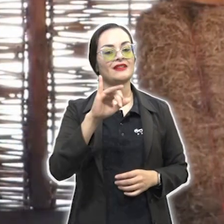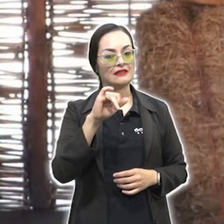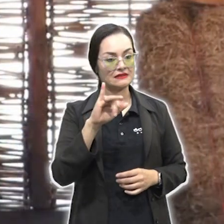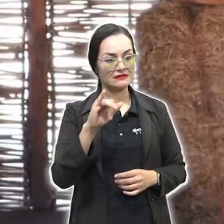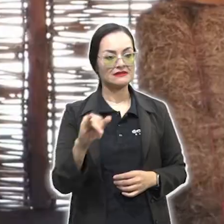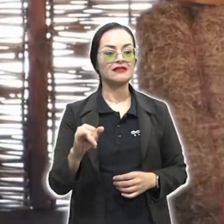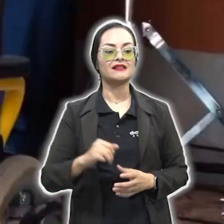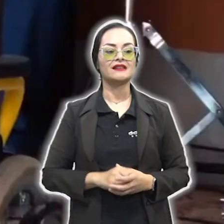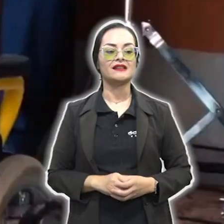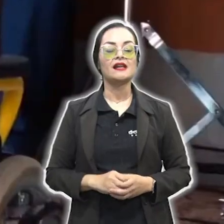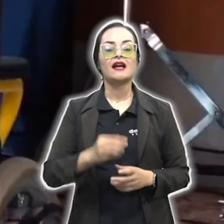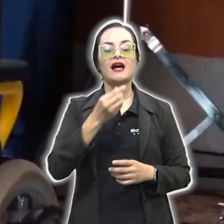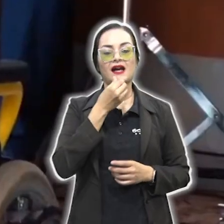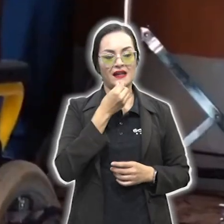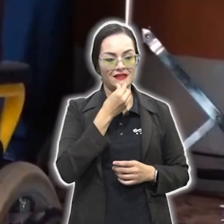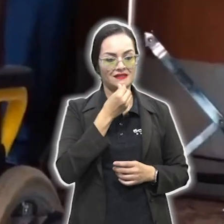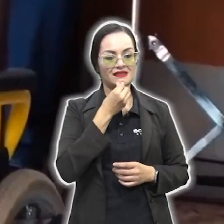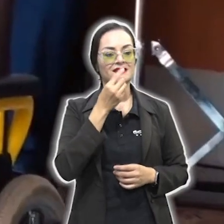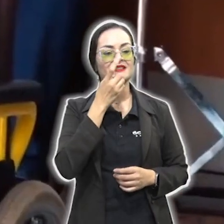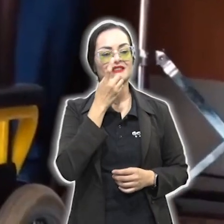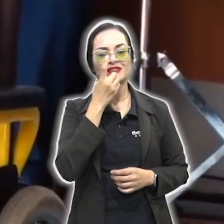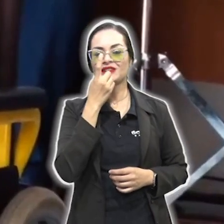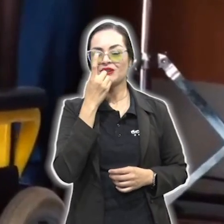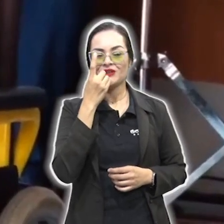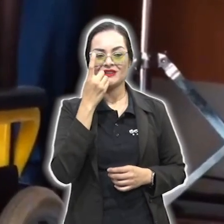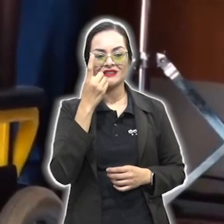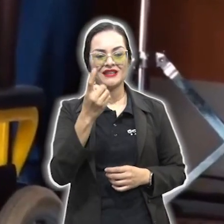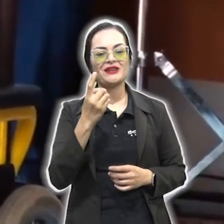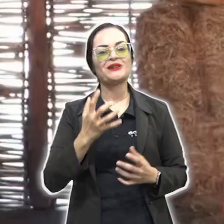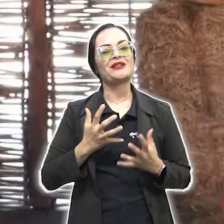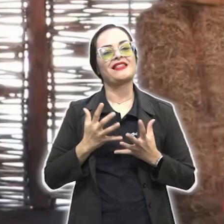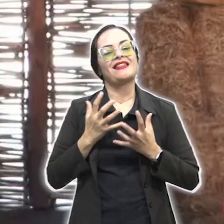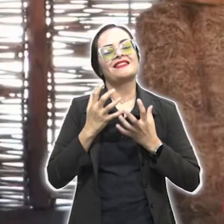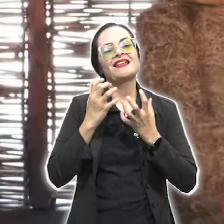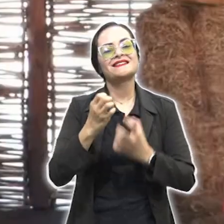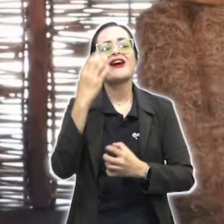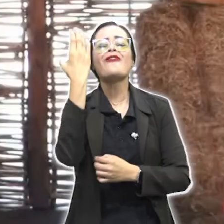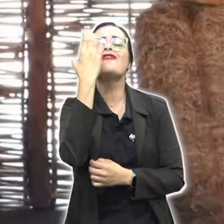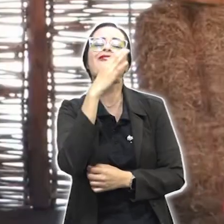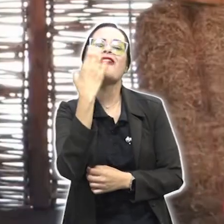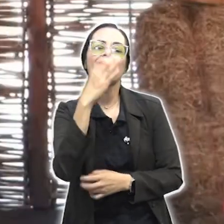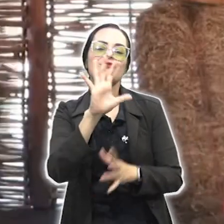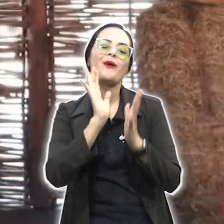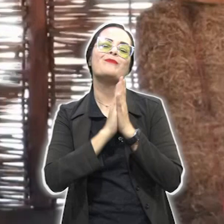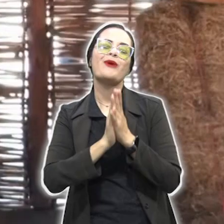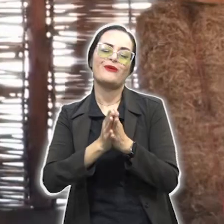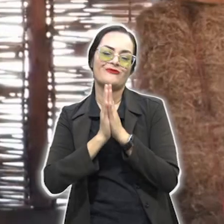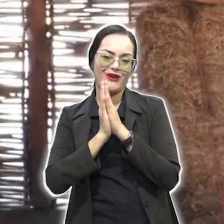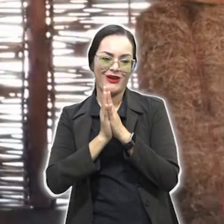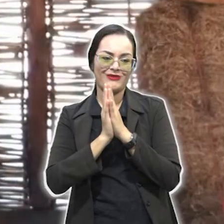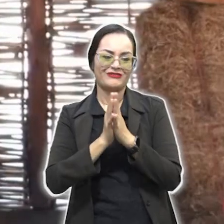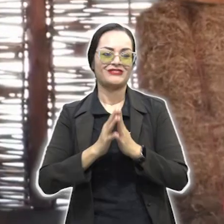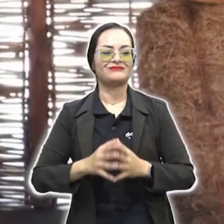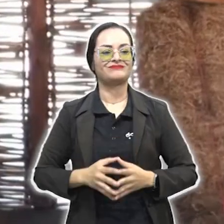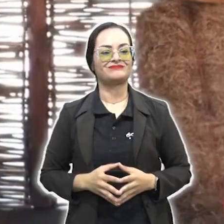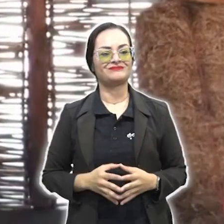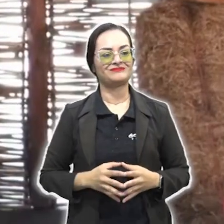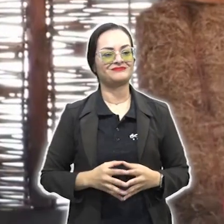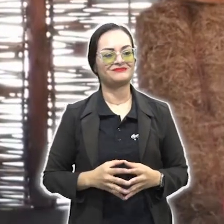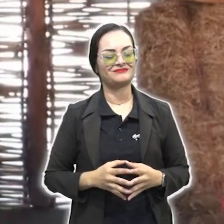Estando en el escenario, el niño aprovechó para cumplir su deseo y tomarse una foto con Sergio Avilés.